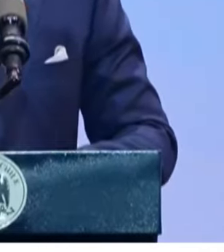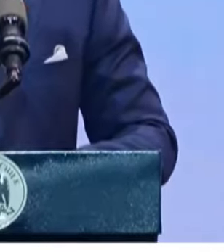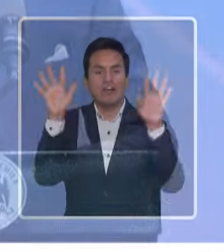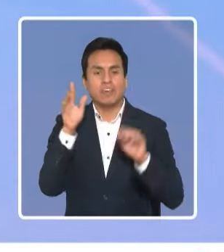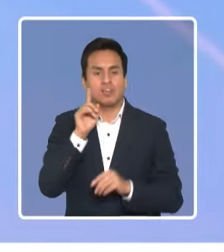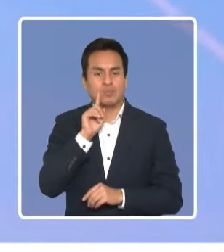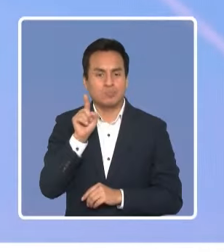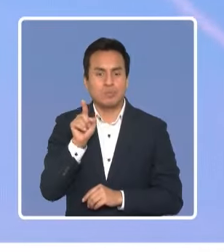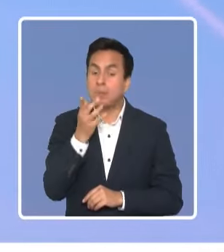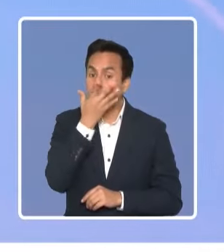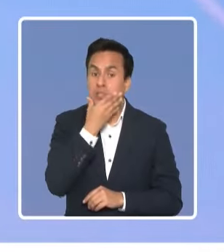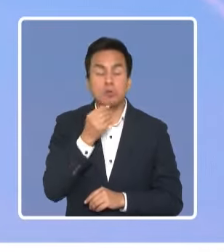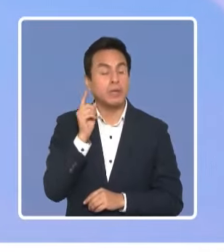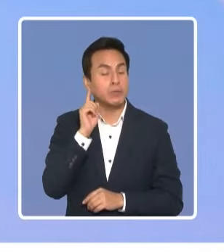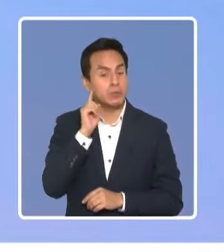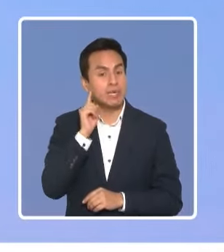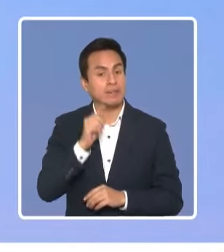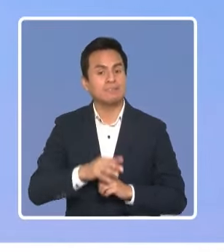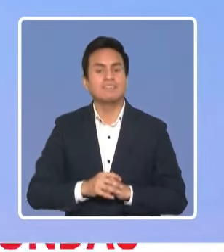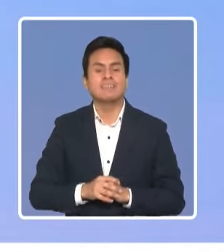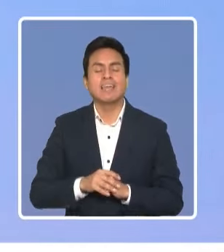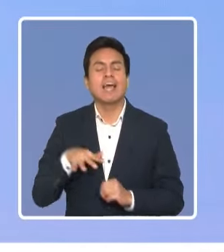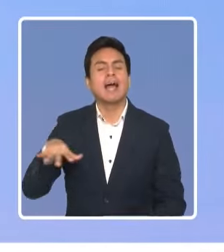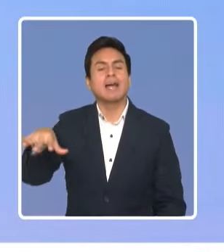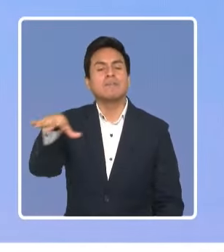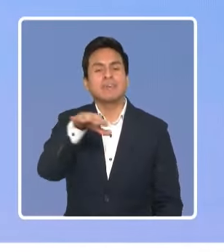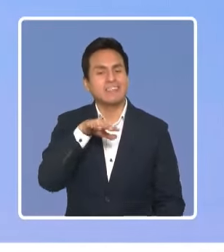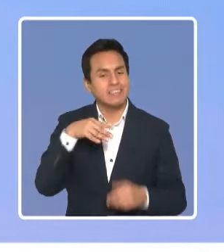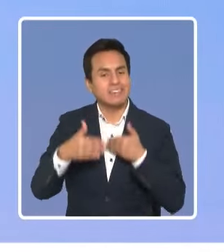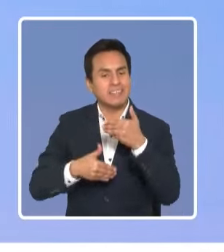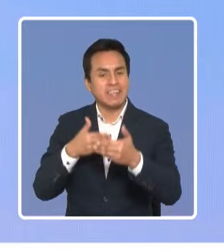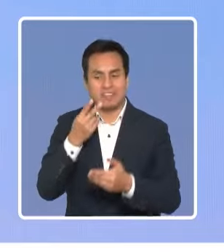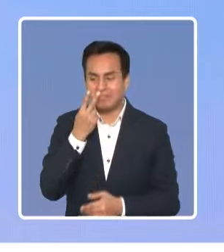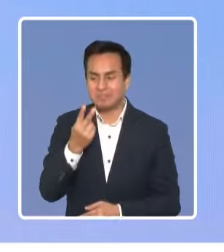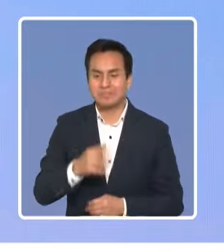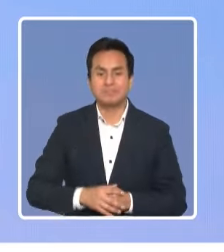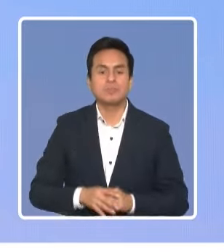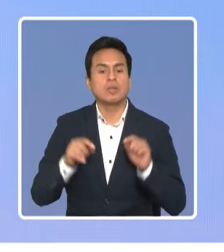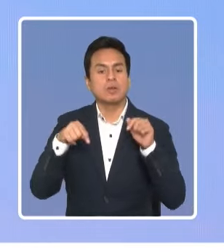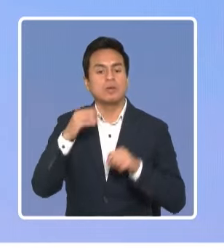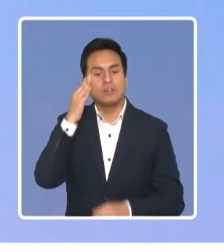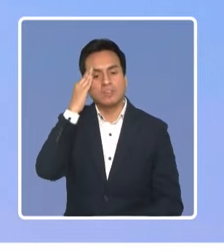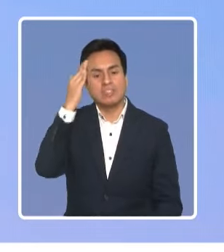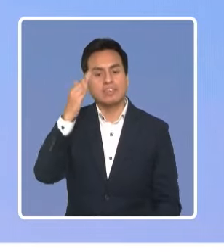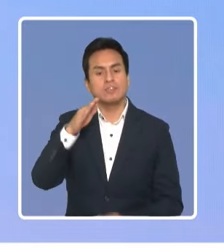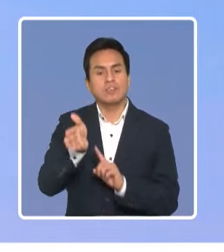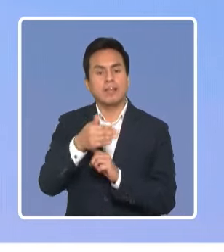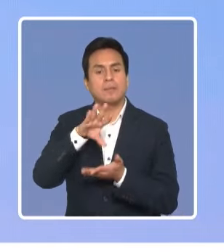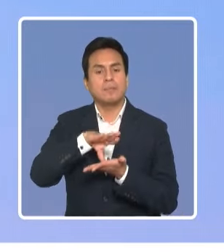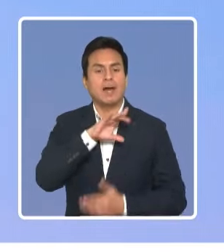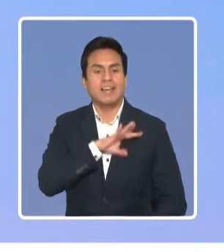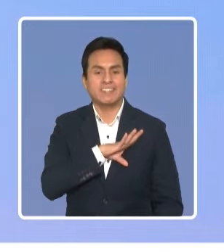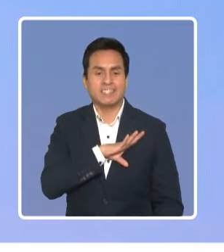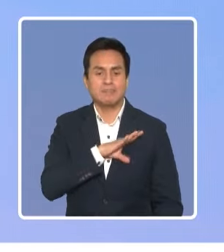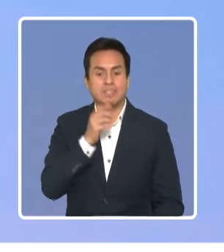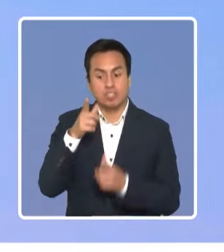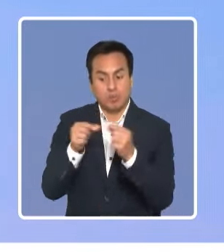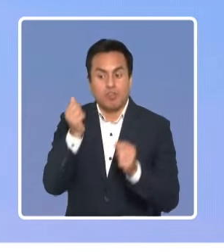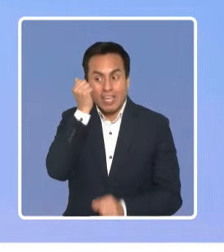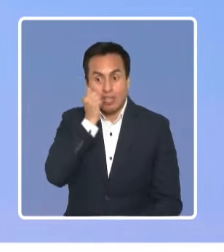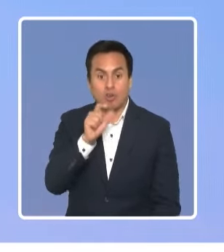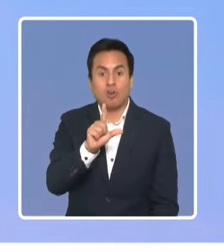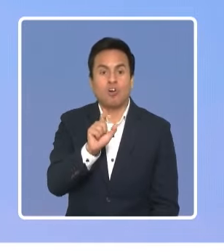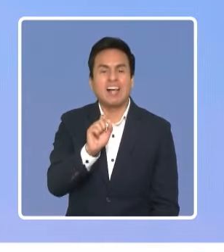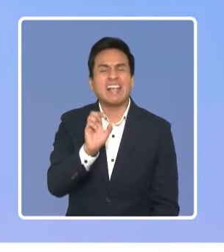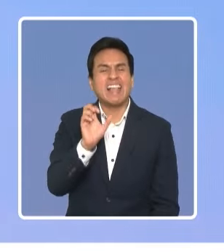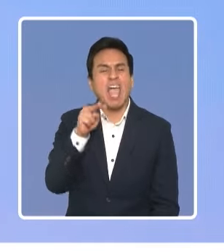mandatario. Y es bonito escuchar el ambiente que se va generando hoy día en nuestra patria. Ese es mi sobrino querido,